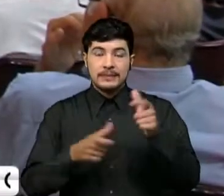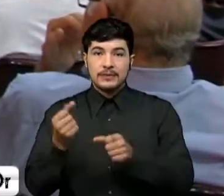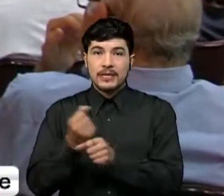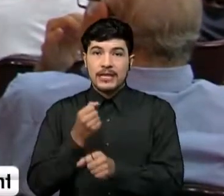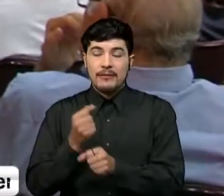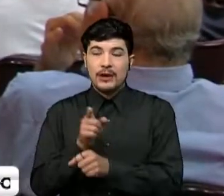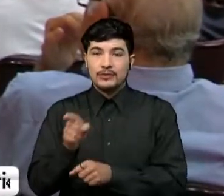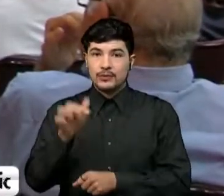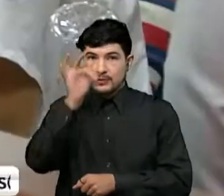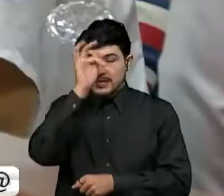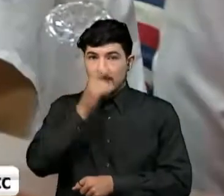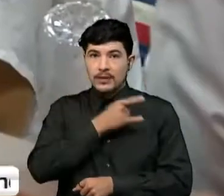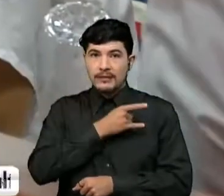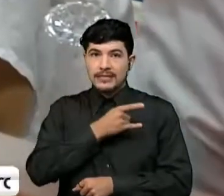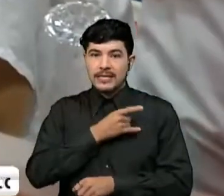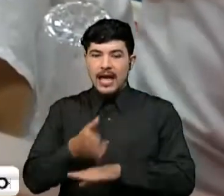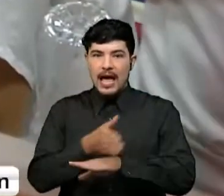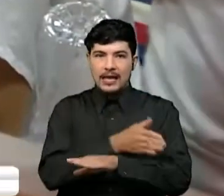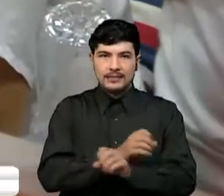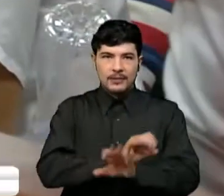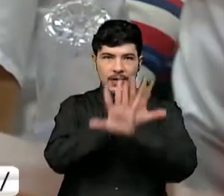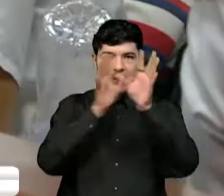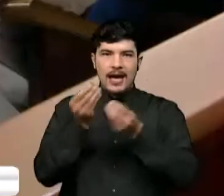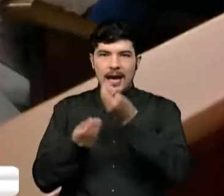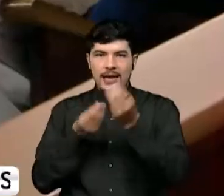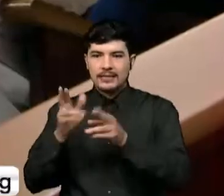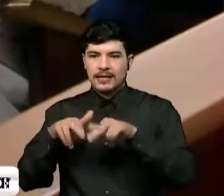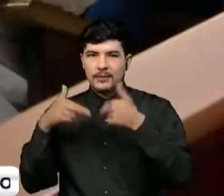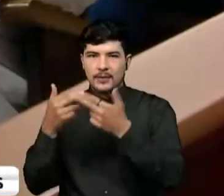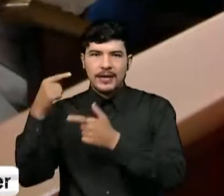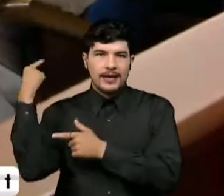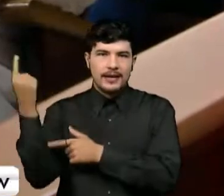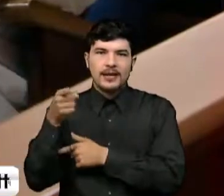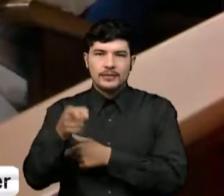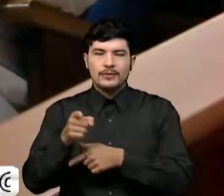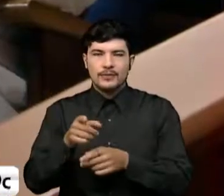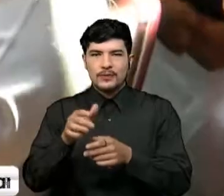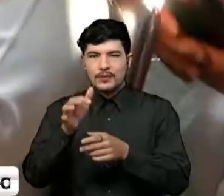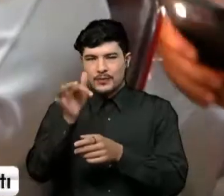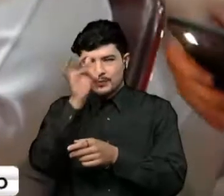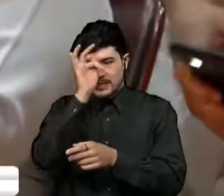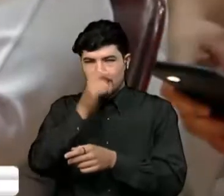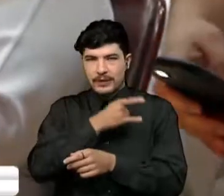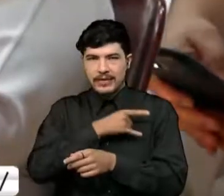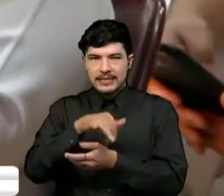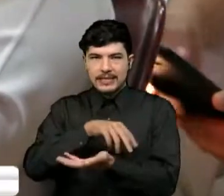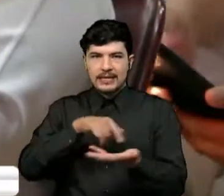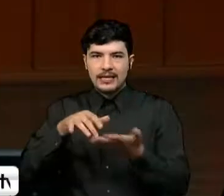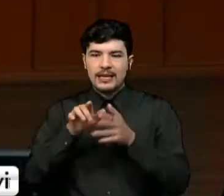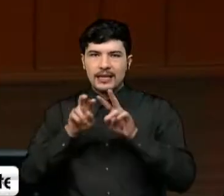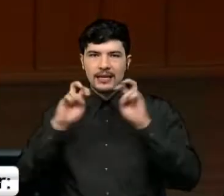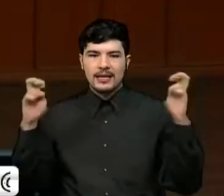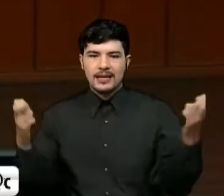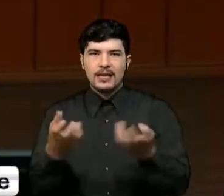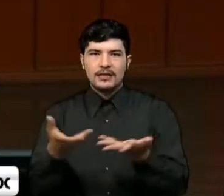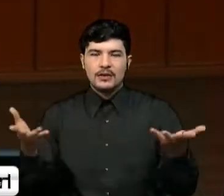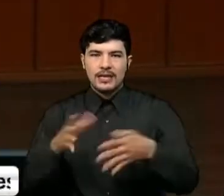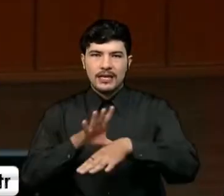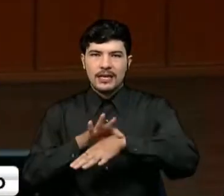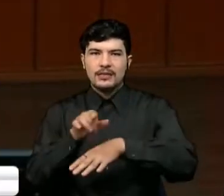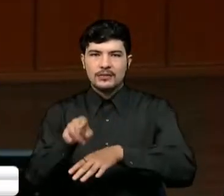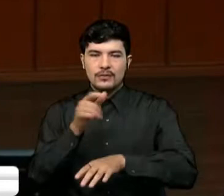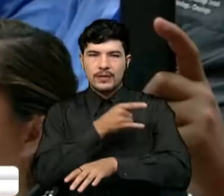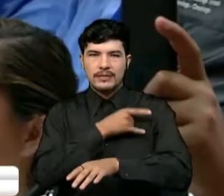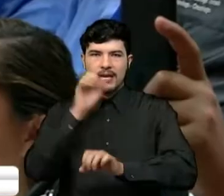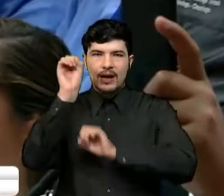En la mañana del día de hoy se llevó a cabo una Asamblea General de Trabajadores del Hospital Universitario de Santander en el auditorio de la Facultad de Medicina de la